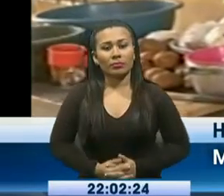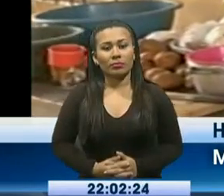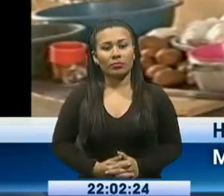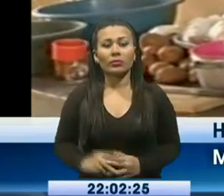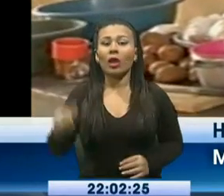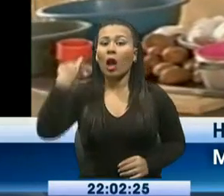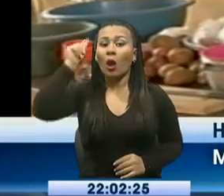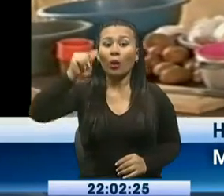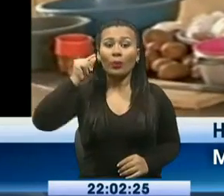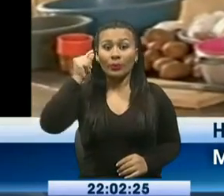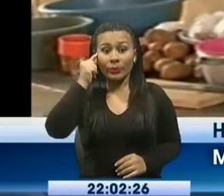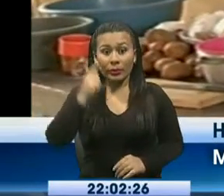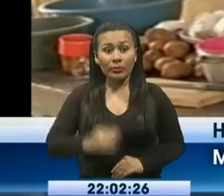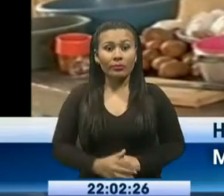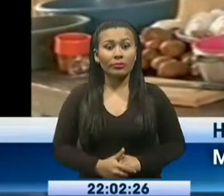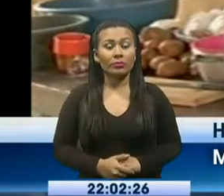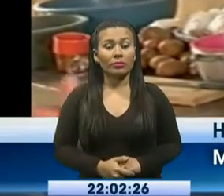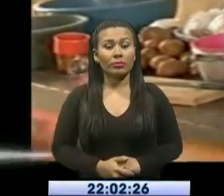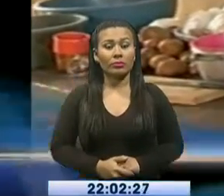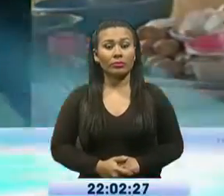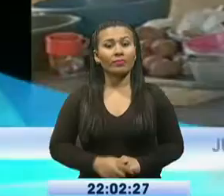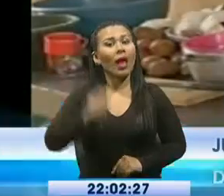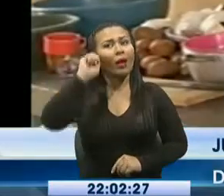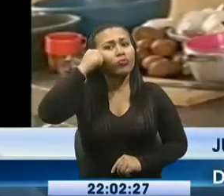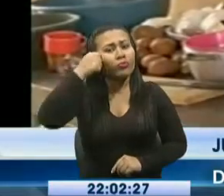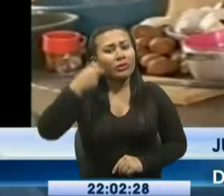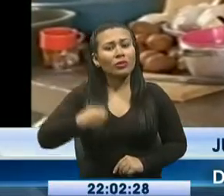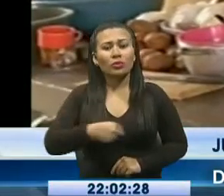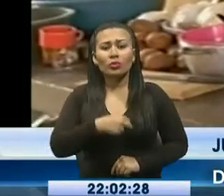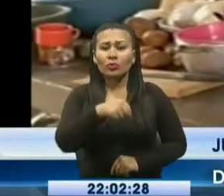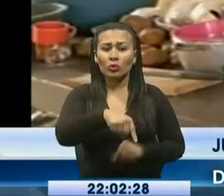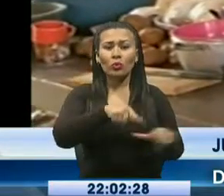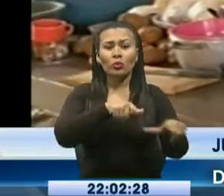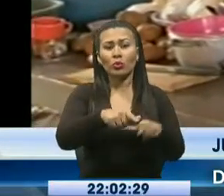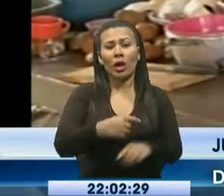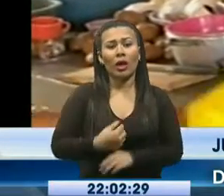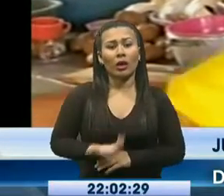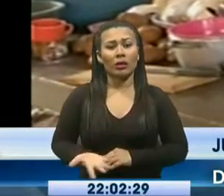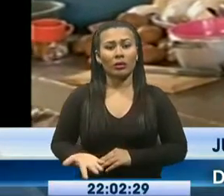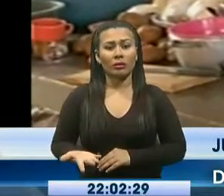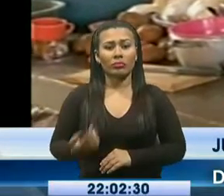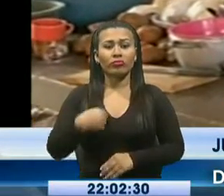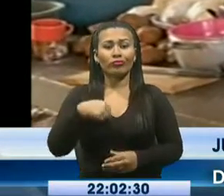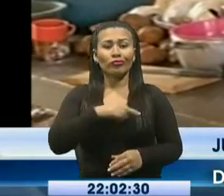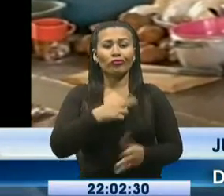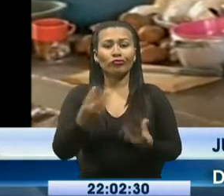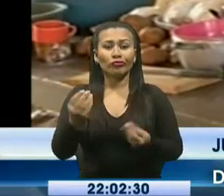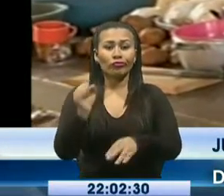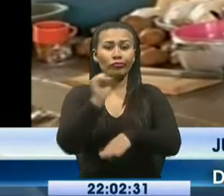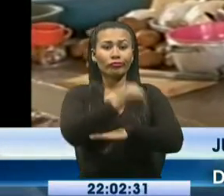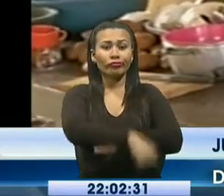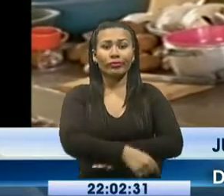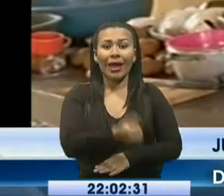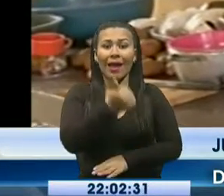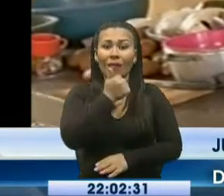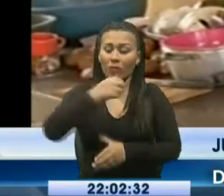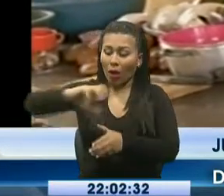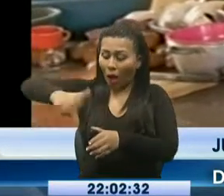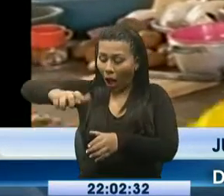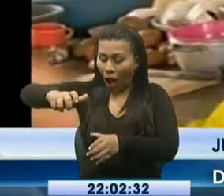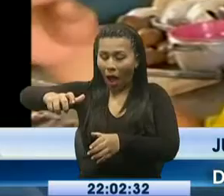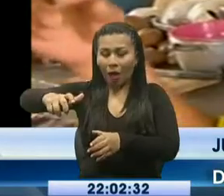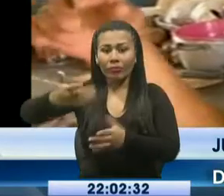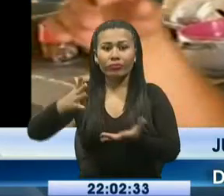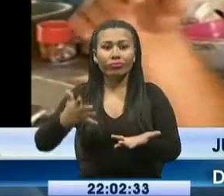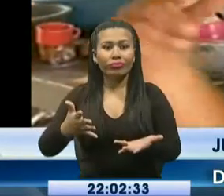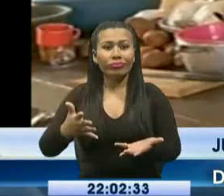al gobierno que se acuerde de esta ciudad de la Amazonas, totalmente abandonada, ni un líquido. A veces tenemos que